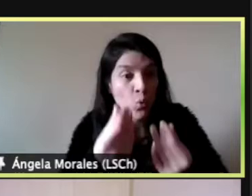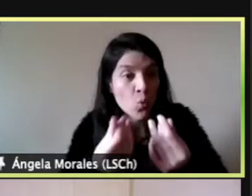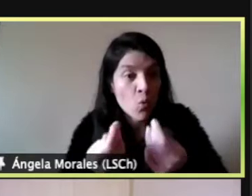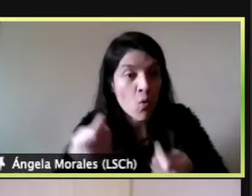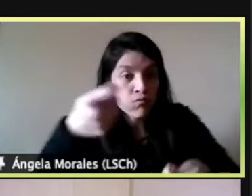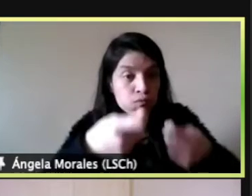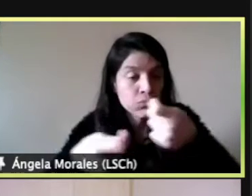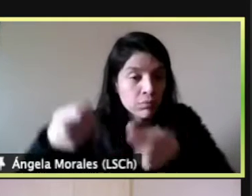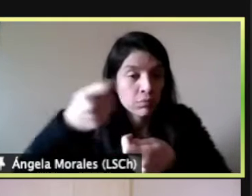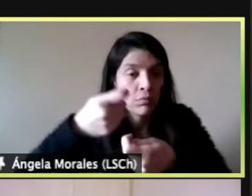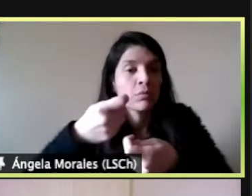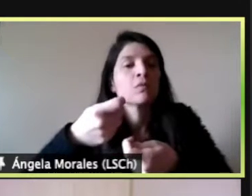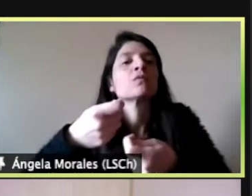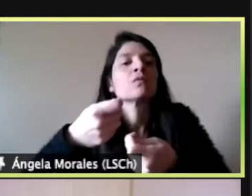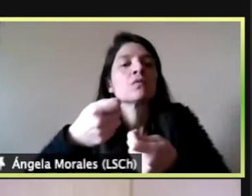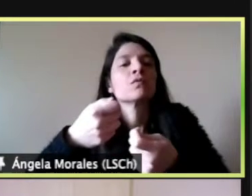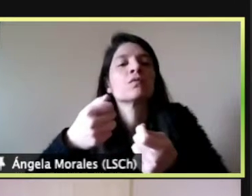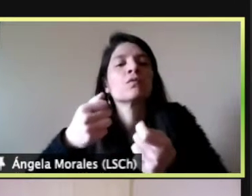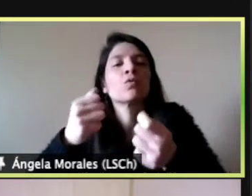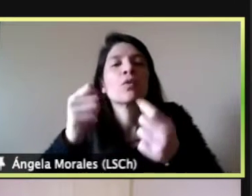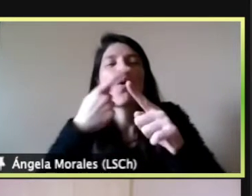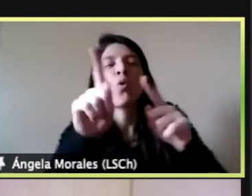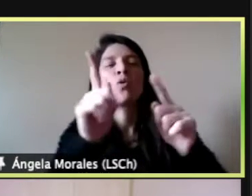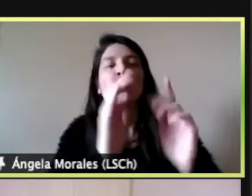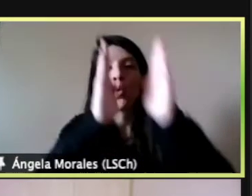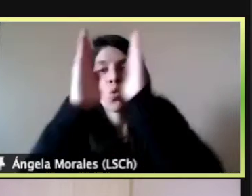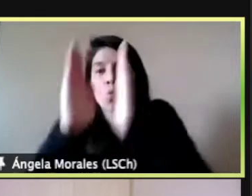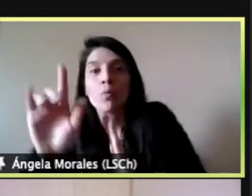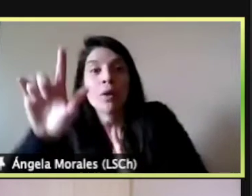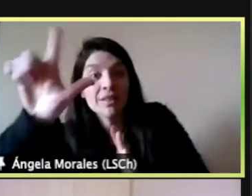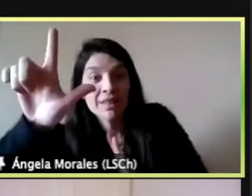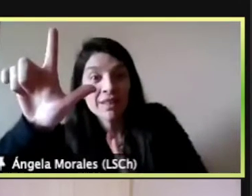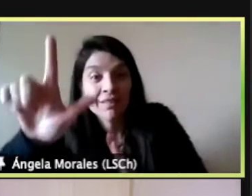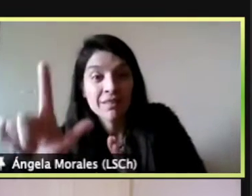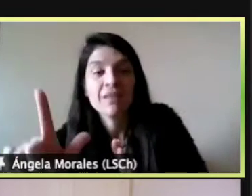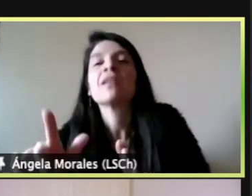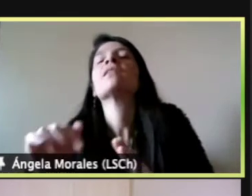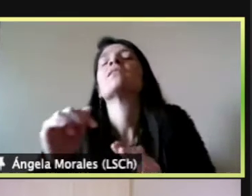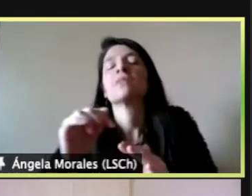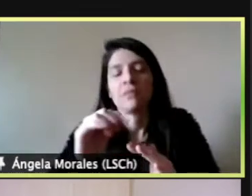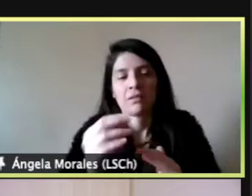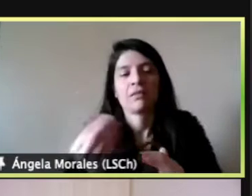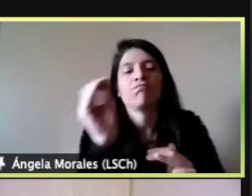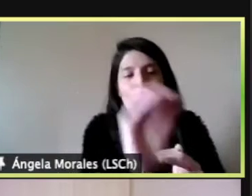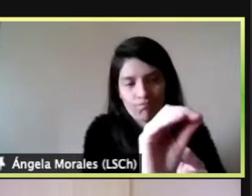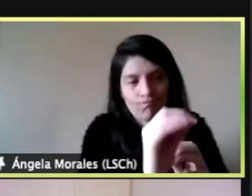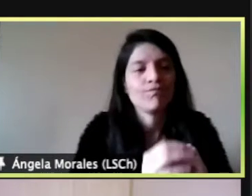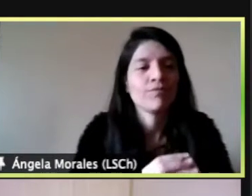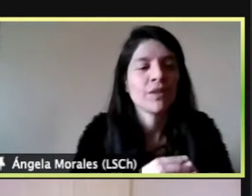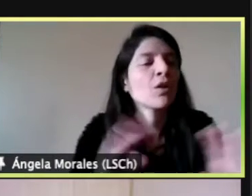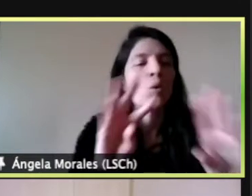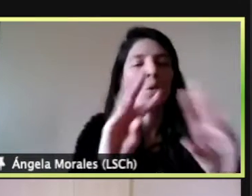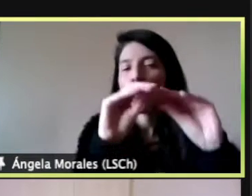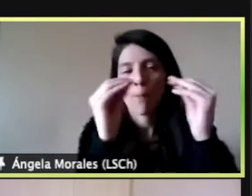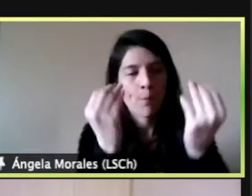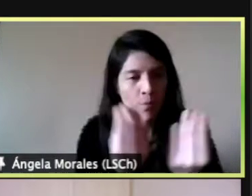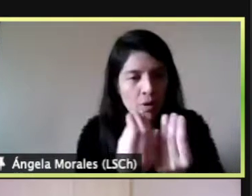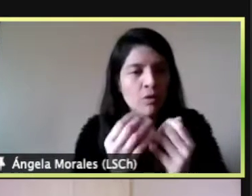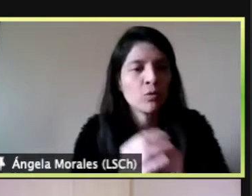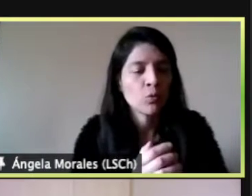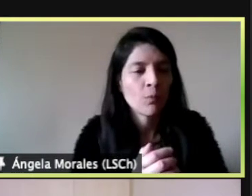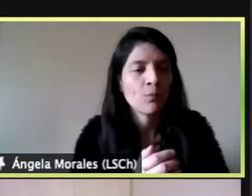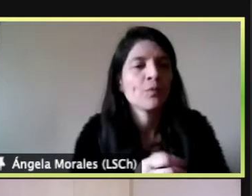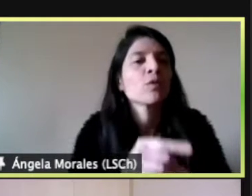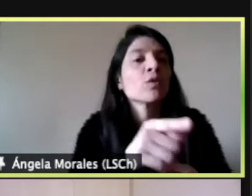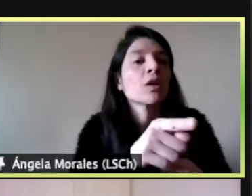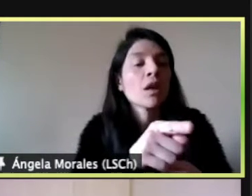columnas a 7. Y ahí me da el valor completo. Entonces yo aquí le puedo dar entonces la información